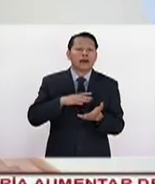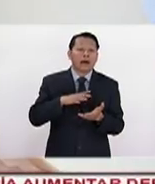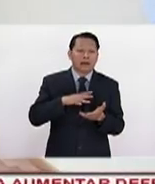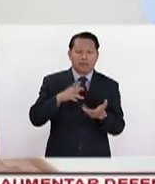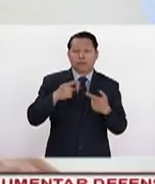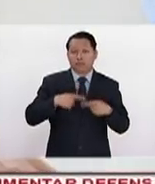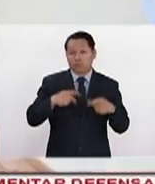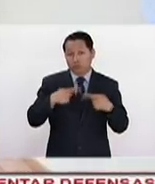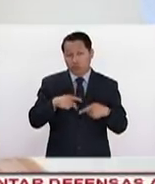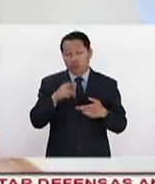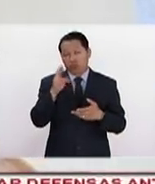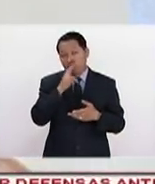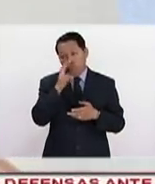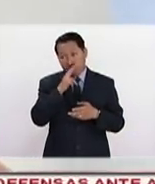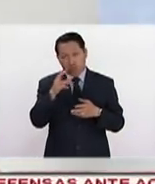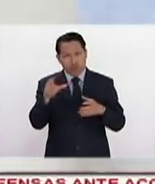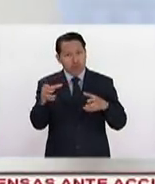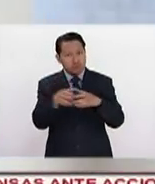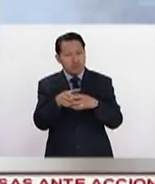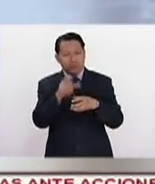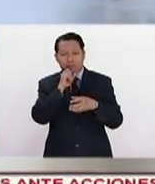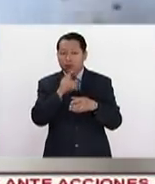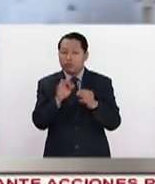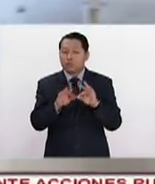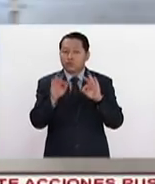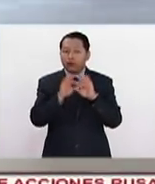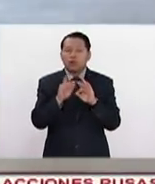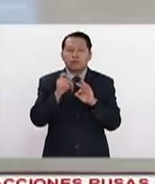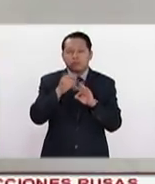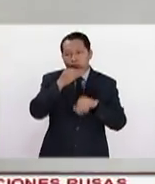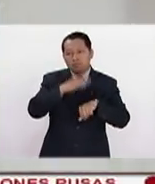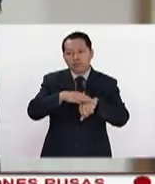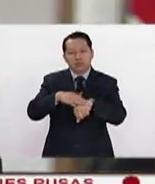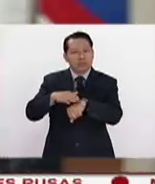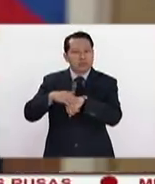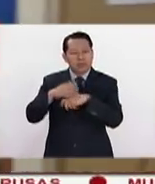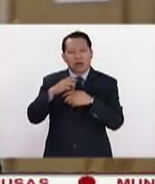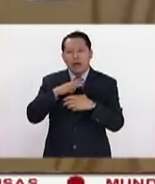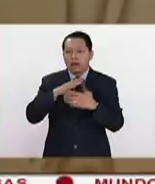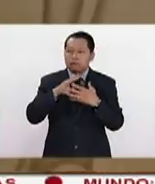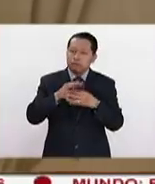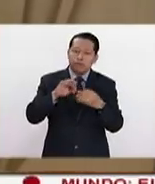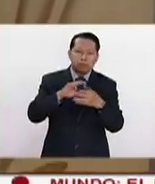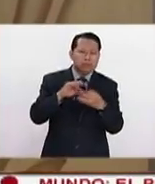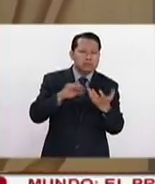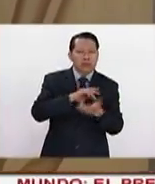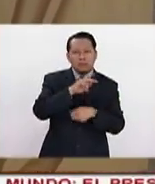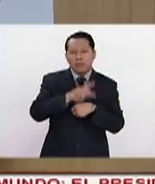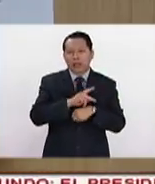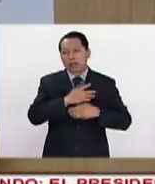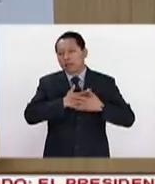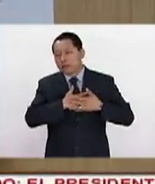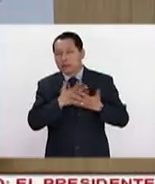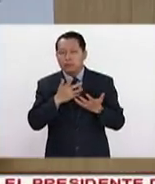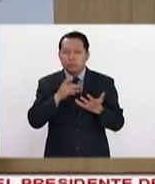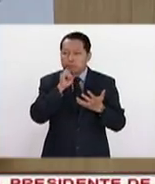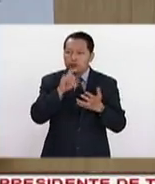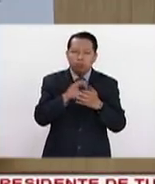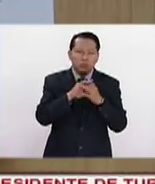muy importante, y apelar, por supuesto, que al nacionalismo, a la unidad, que ha sido incluso parte de su